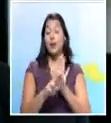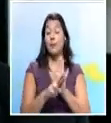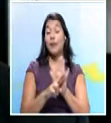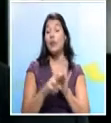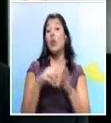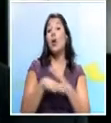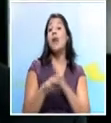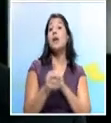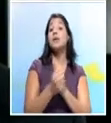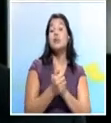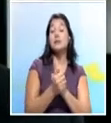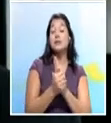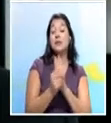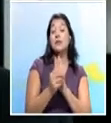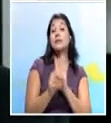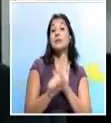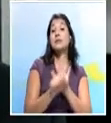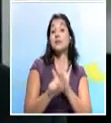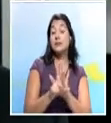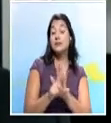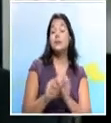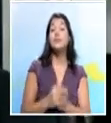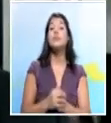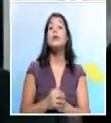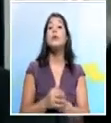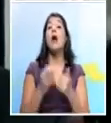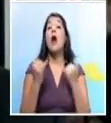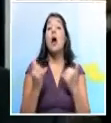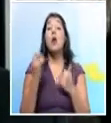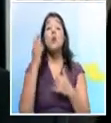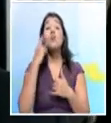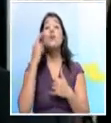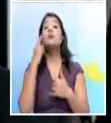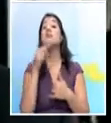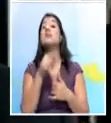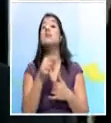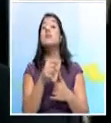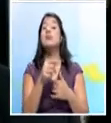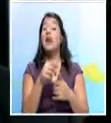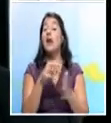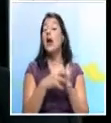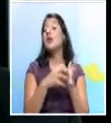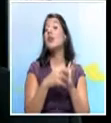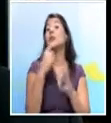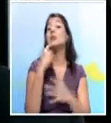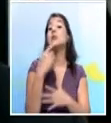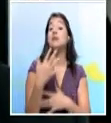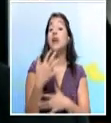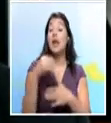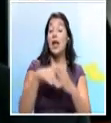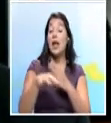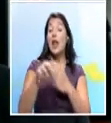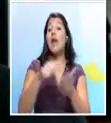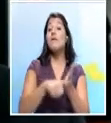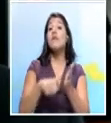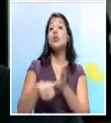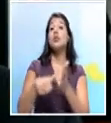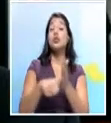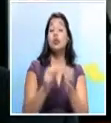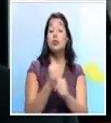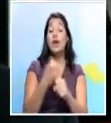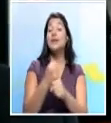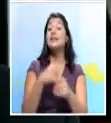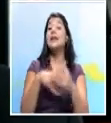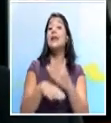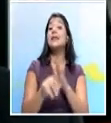legislativo de la Asamblea Legislativa. La razón es que ese artículo establece que en las votaciones que se hacen en la Asamblea